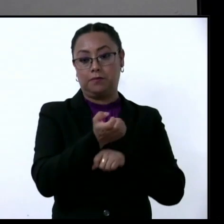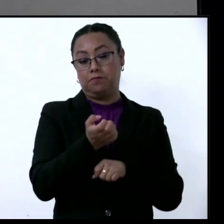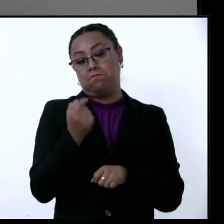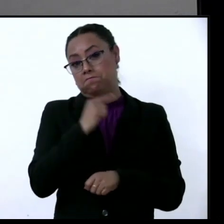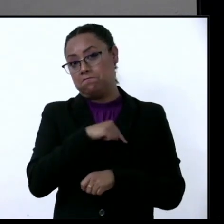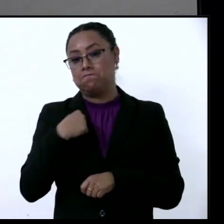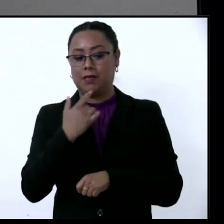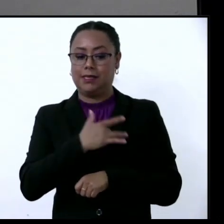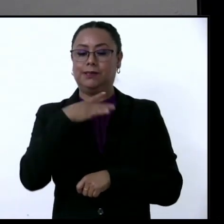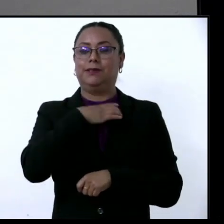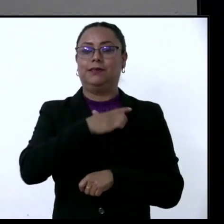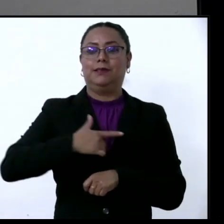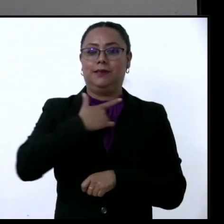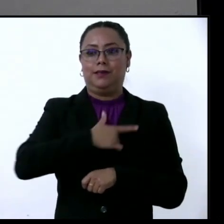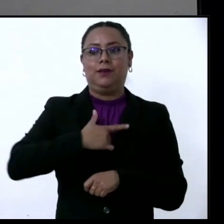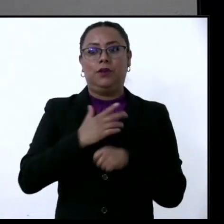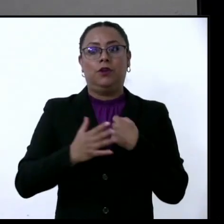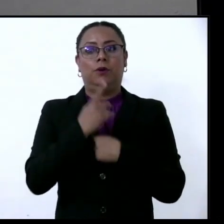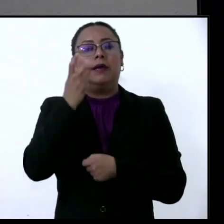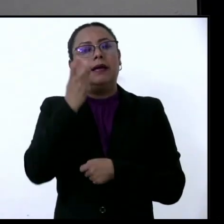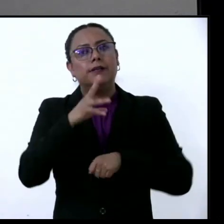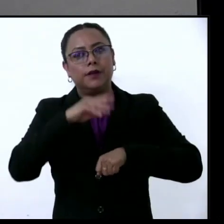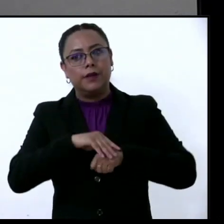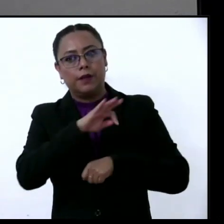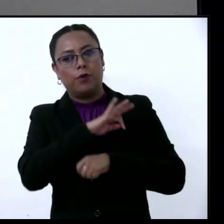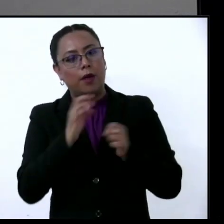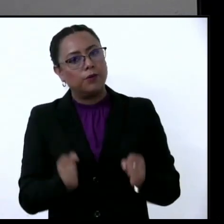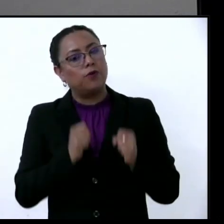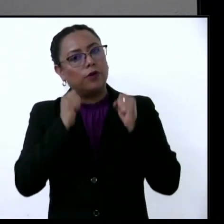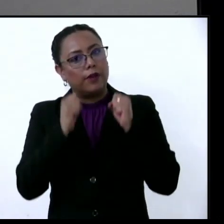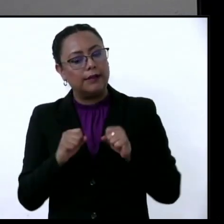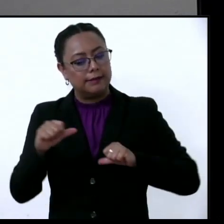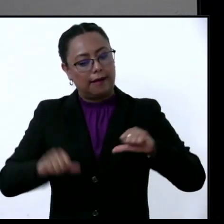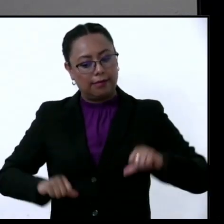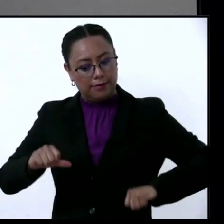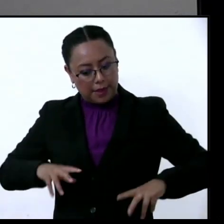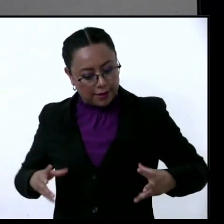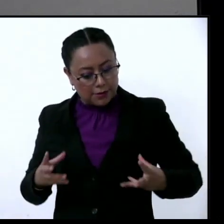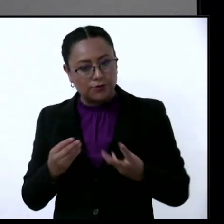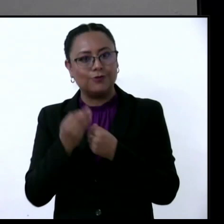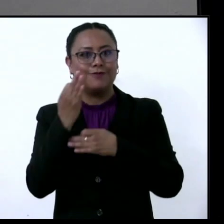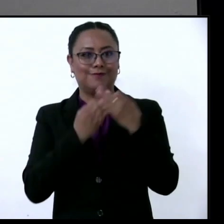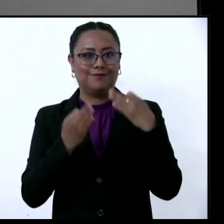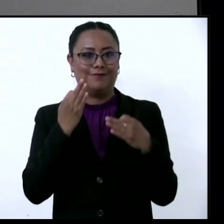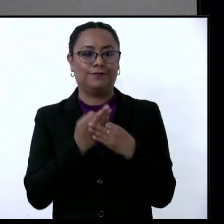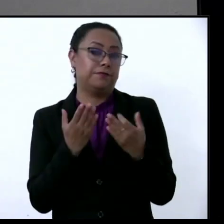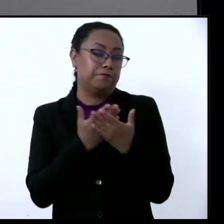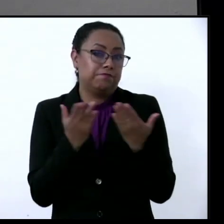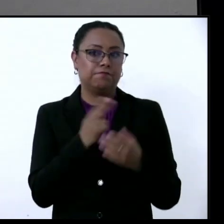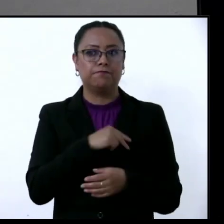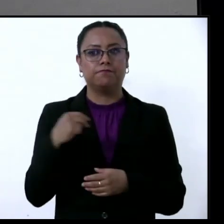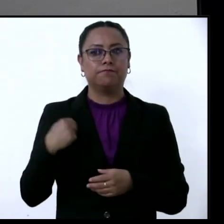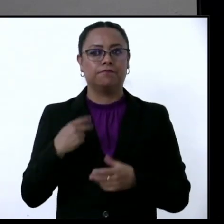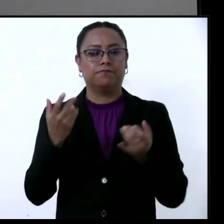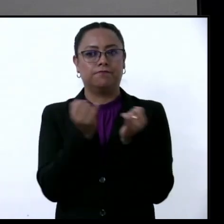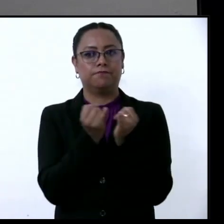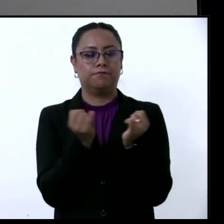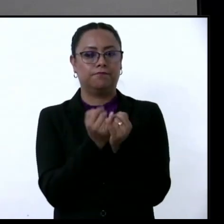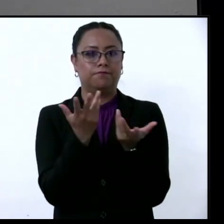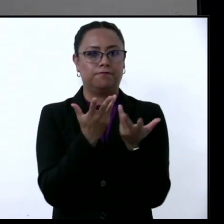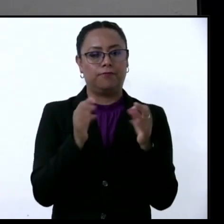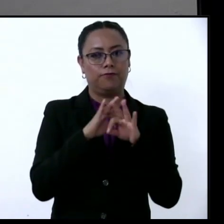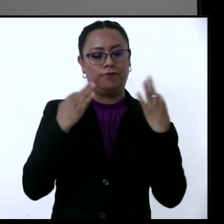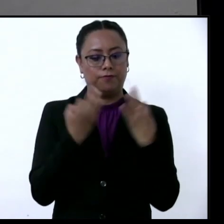porque nos va a permitir fortalecer inclusive actividades de manera conjunta. Hemos generado mecanismos de